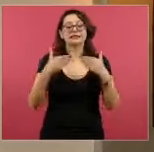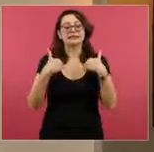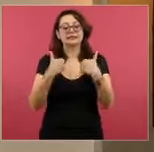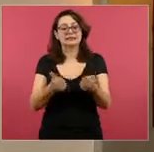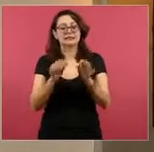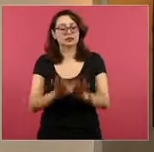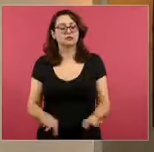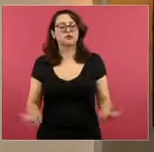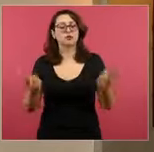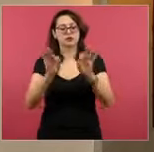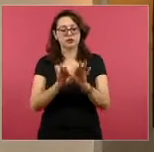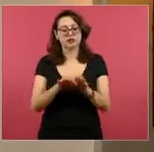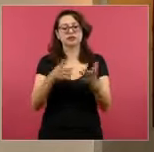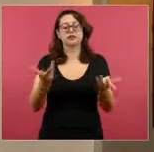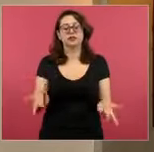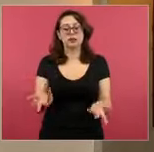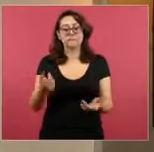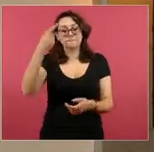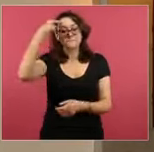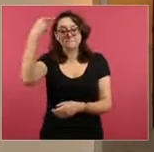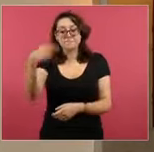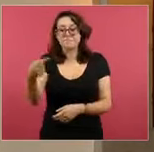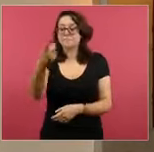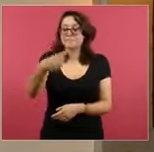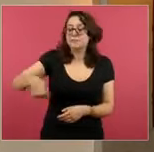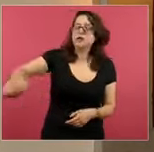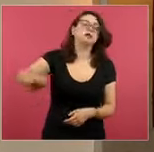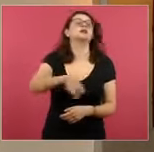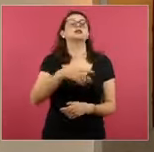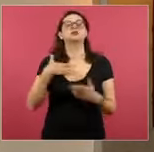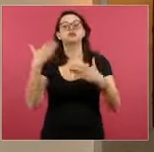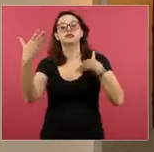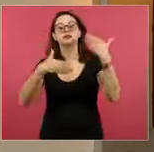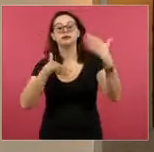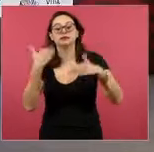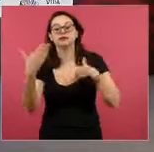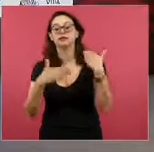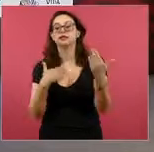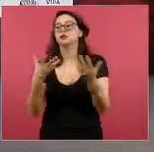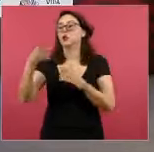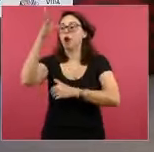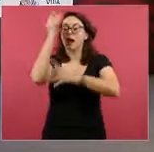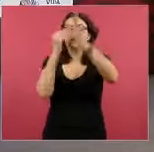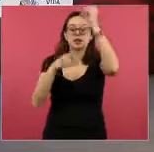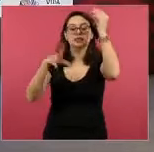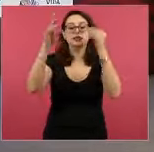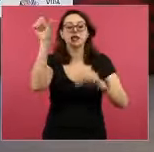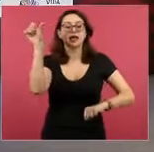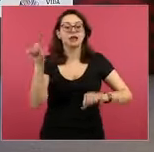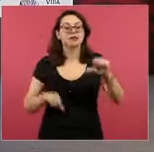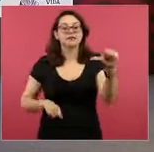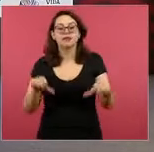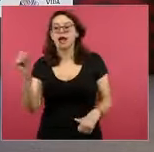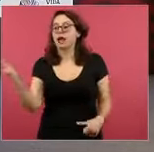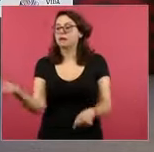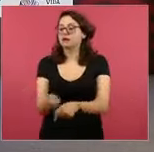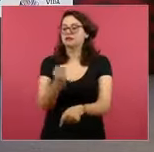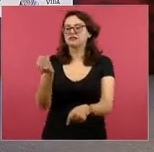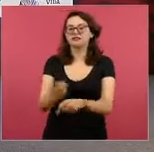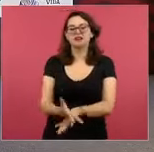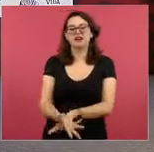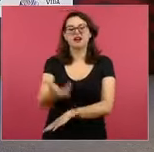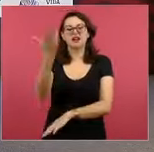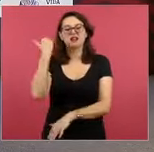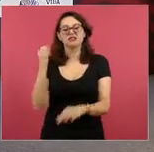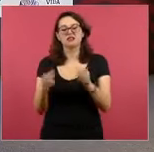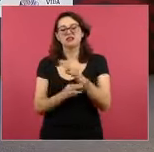de esa manera, también de una forma didáctica, lúdica y también divertida, puedan aprender todos estos contenidos que antes eran